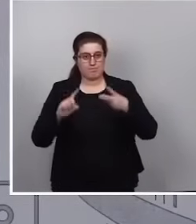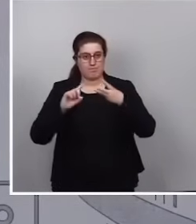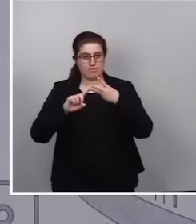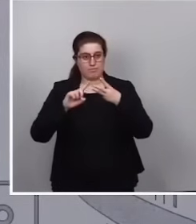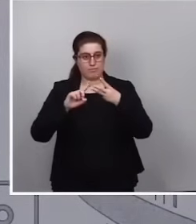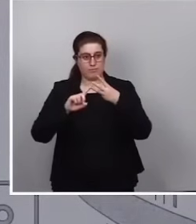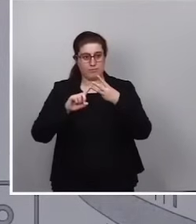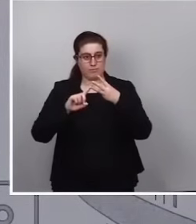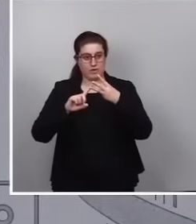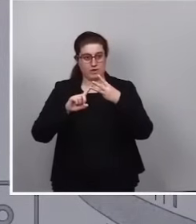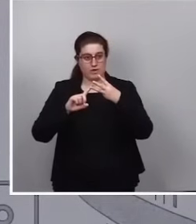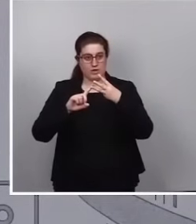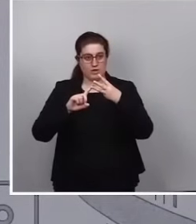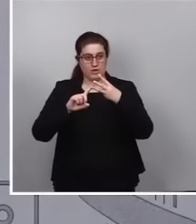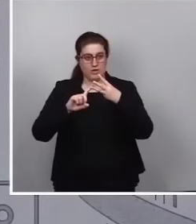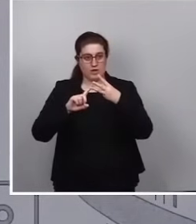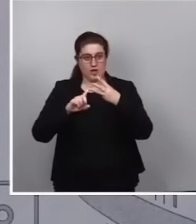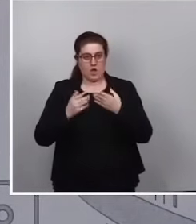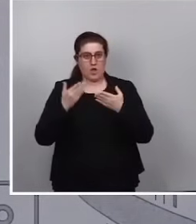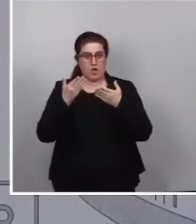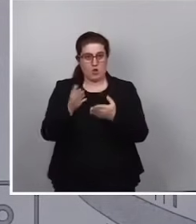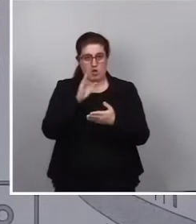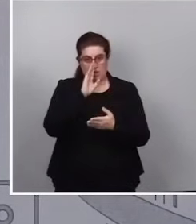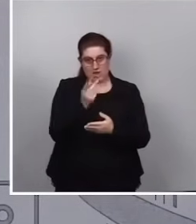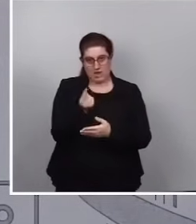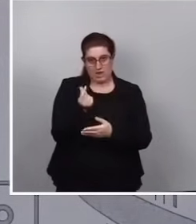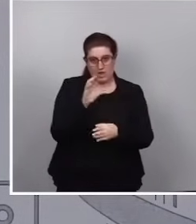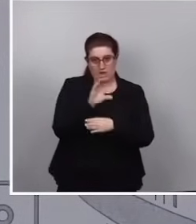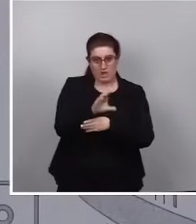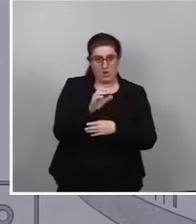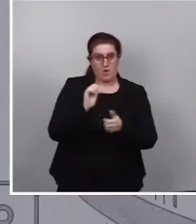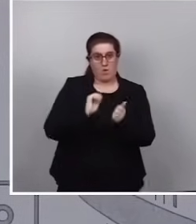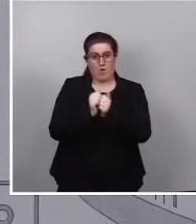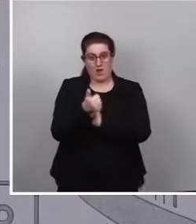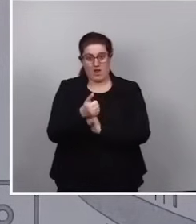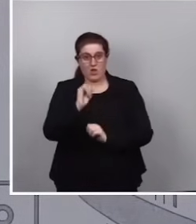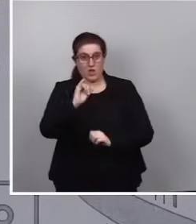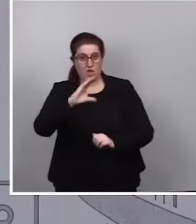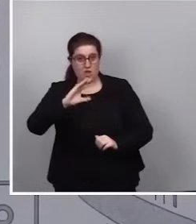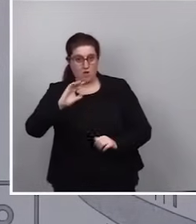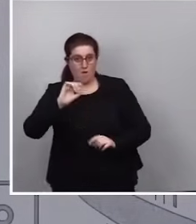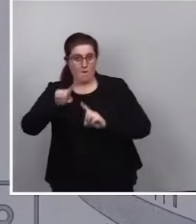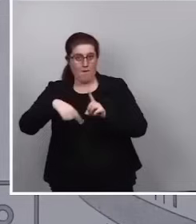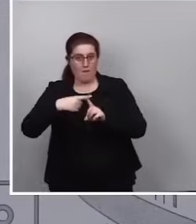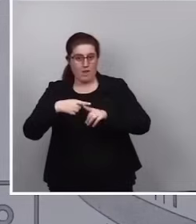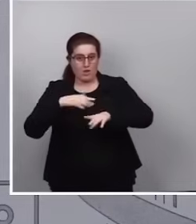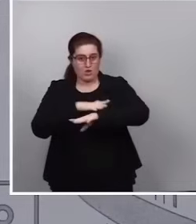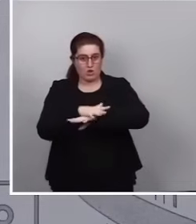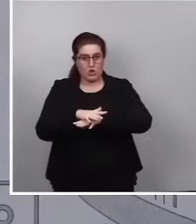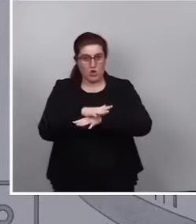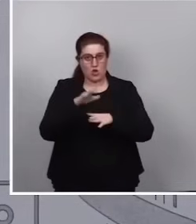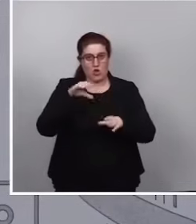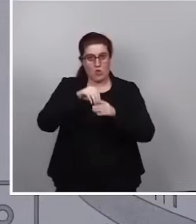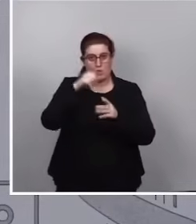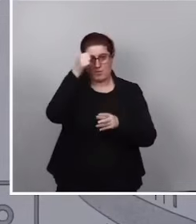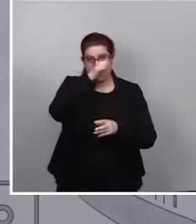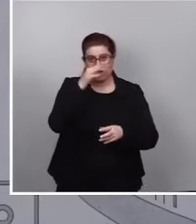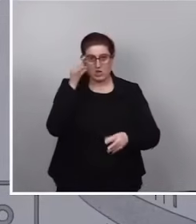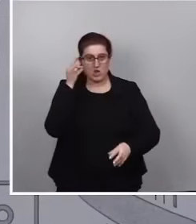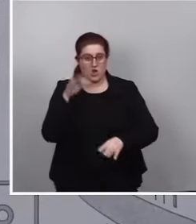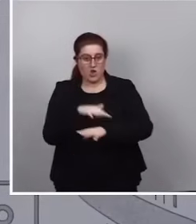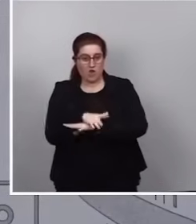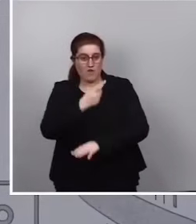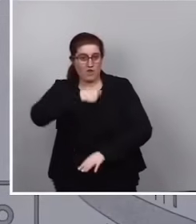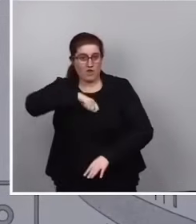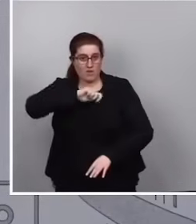lugar además de las ayudas directas de los créditos ico el consejo de ministros y ministras del gobierno de España ha aprobado un